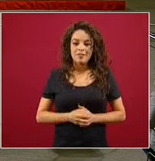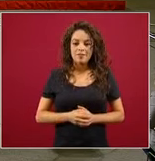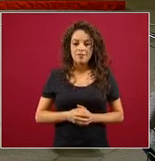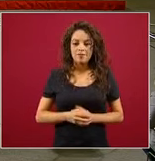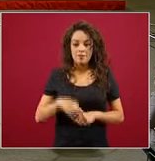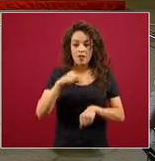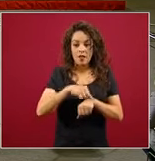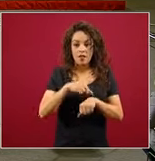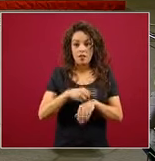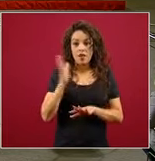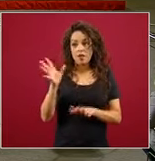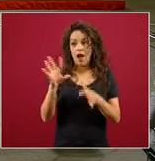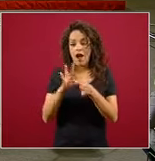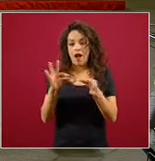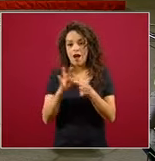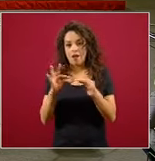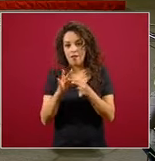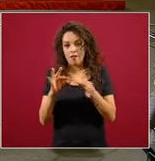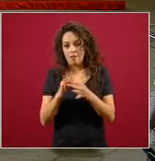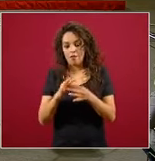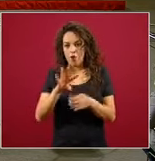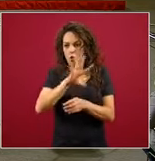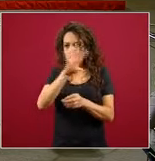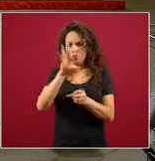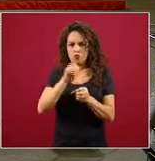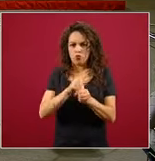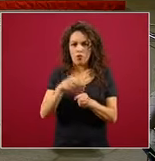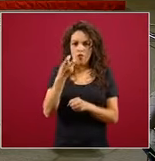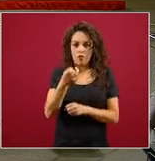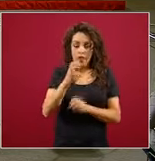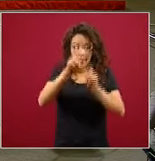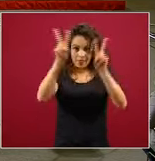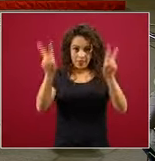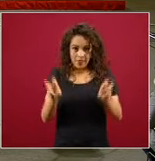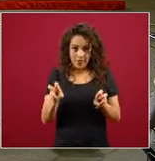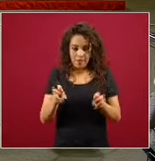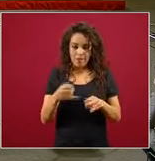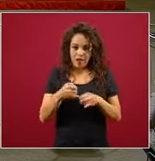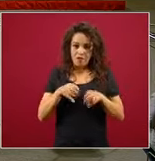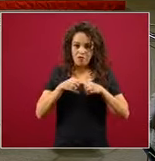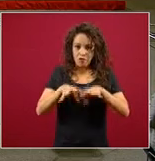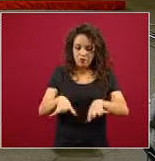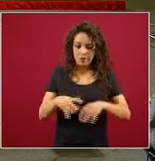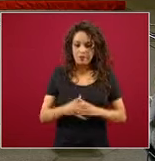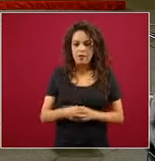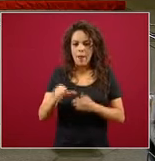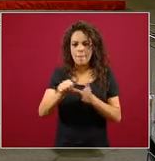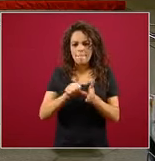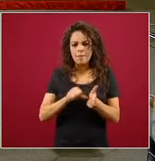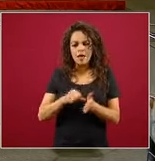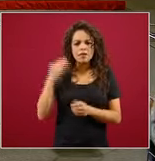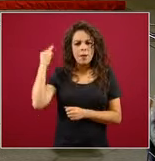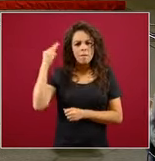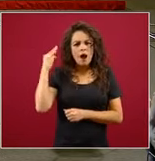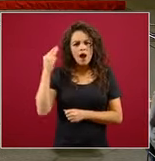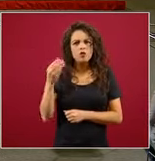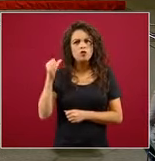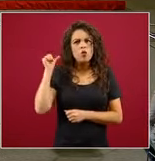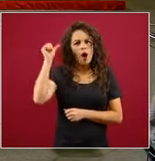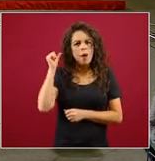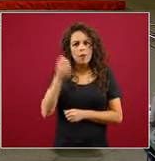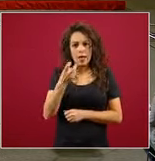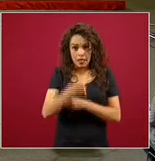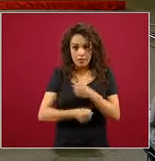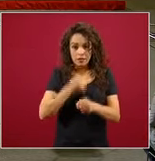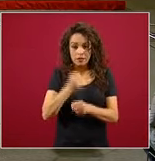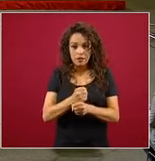dado una introducción bastante completa al tema. Cuando en el mes de marzo, abril de este año comenzamos a ver lo que sucedía